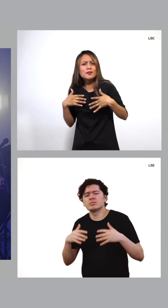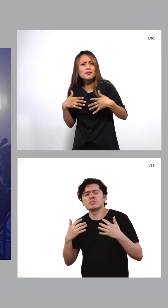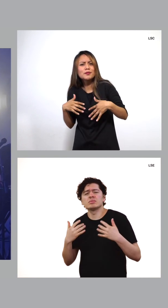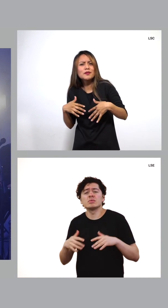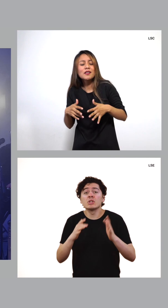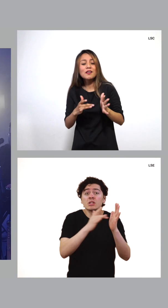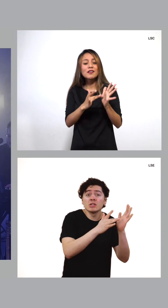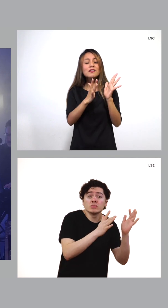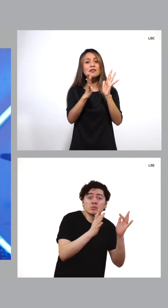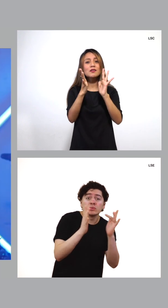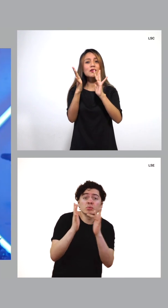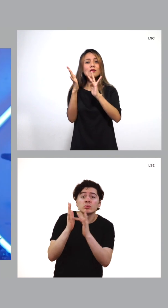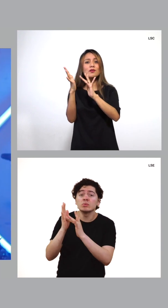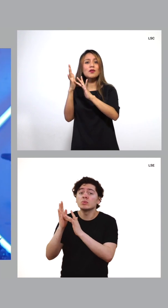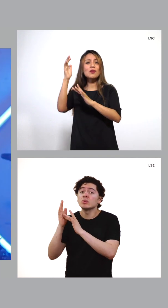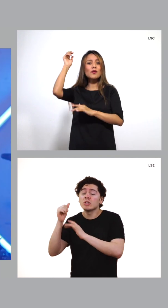Jesús me